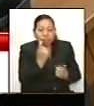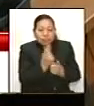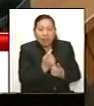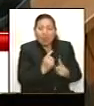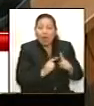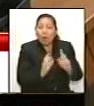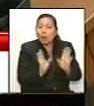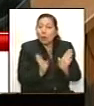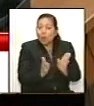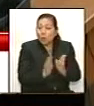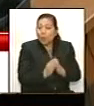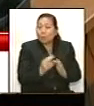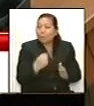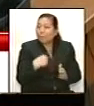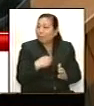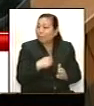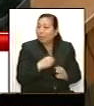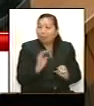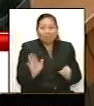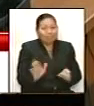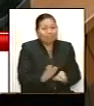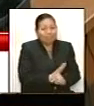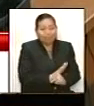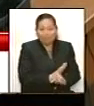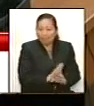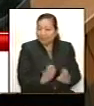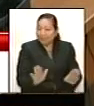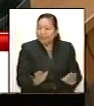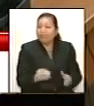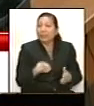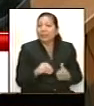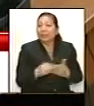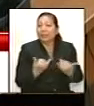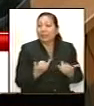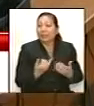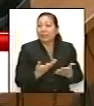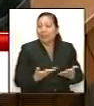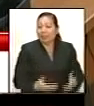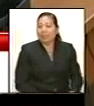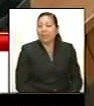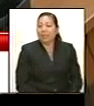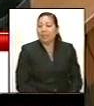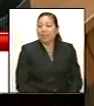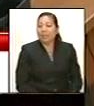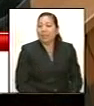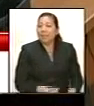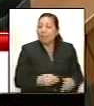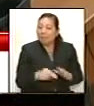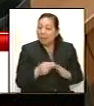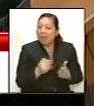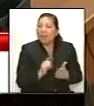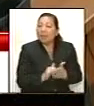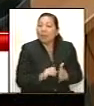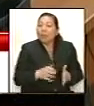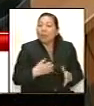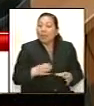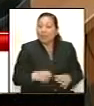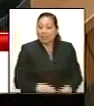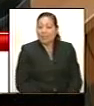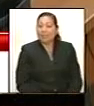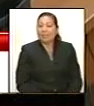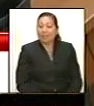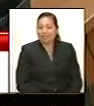algo en conjunto. O sea, nosotros estamos totalmente dispuestas a tener este tipo de reuniones con la plataforma, a ver qué se puede hacer.